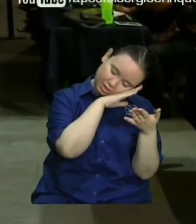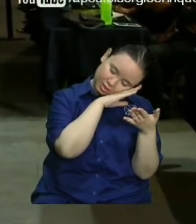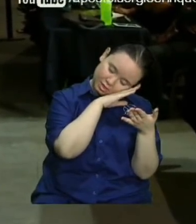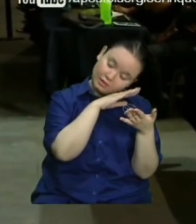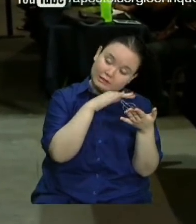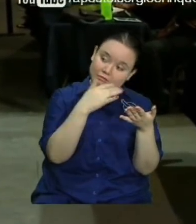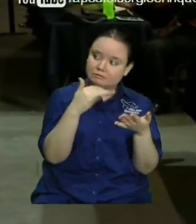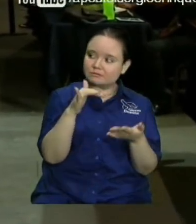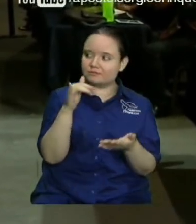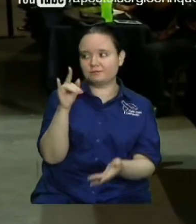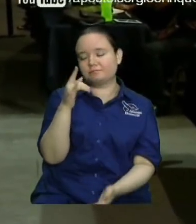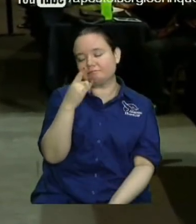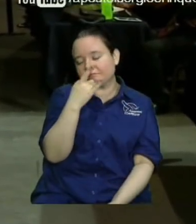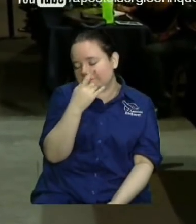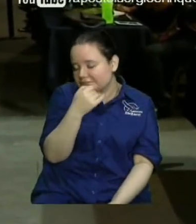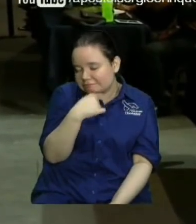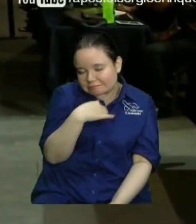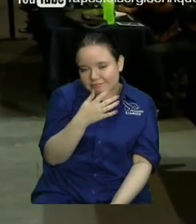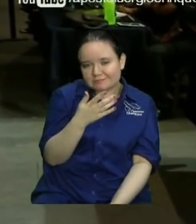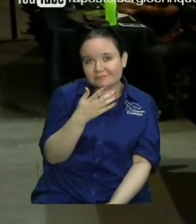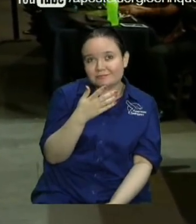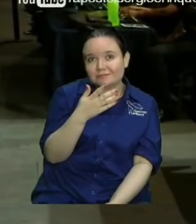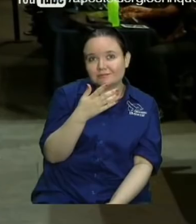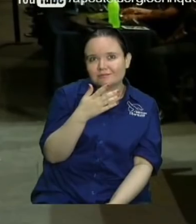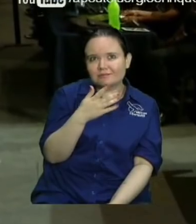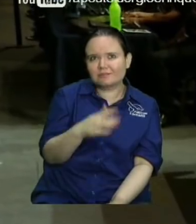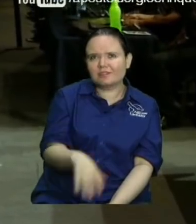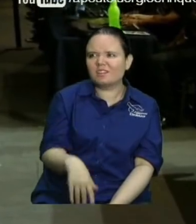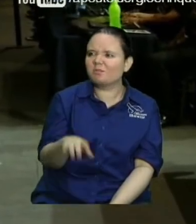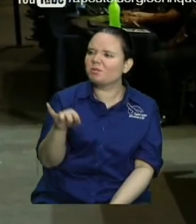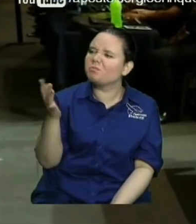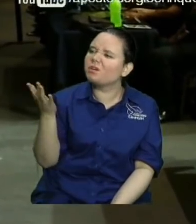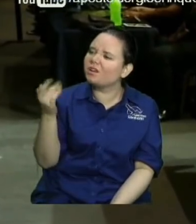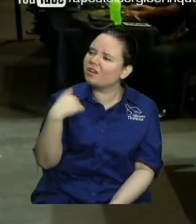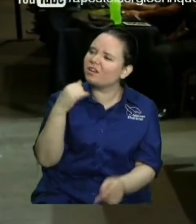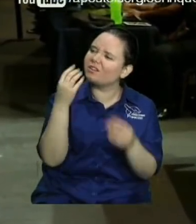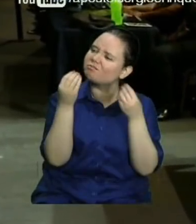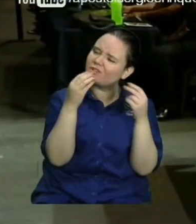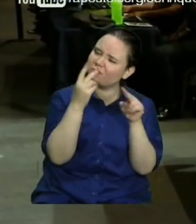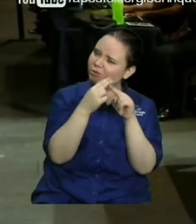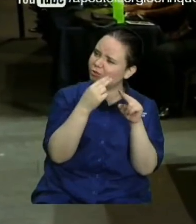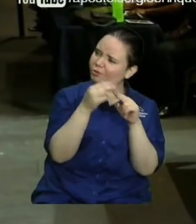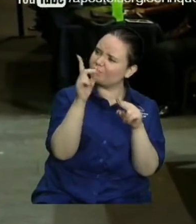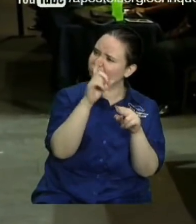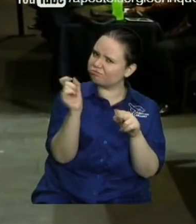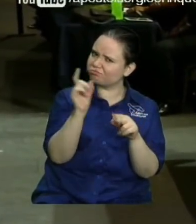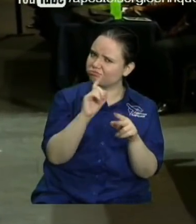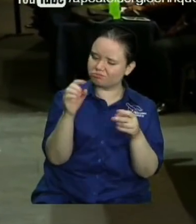Sí, mal. No, es que, ¿para qué son las genealogías, hermano?